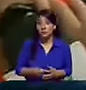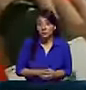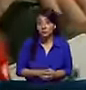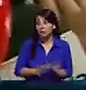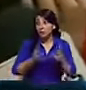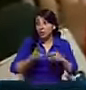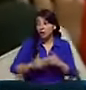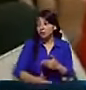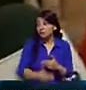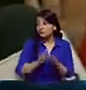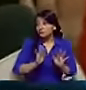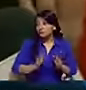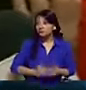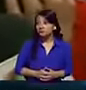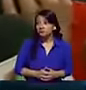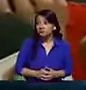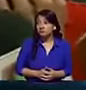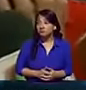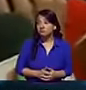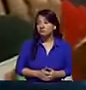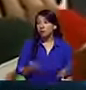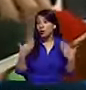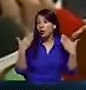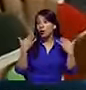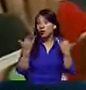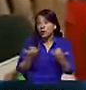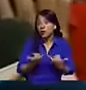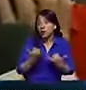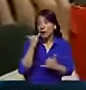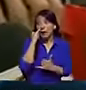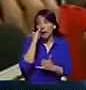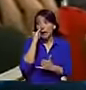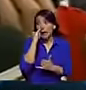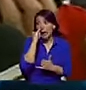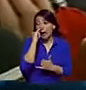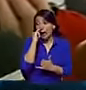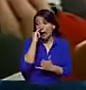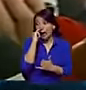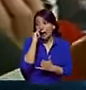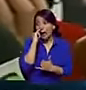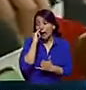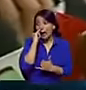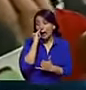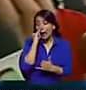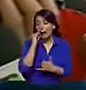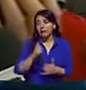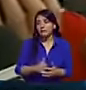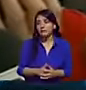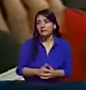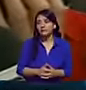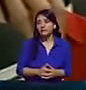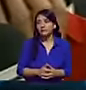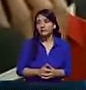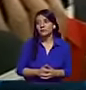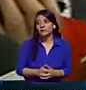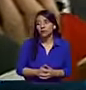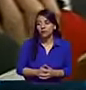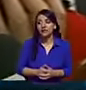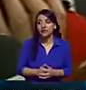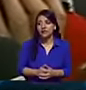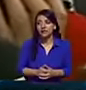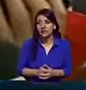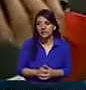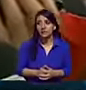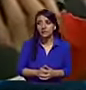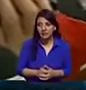así. En Guayaquil, ahorita me llevo a Mauricio. La familia ya está allá y vamos a estar allá a las 5 de la